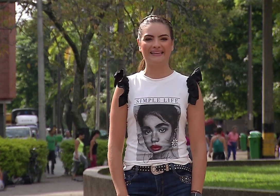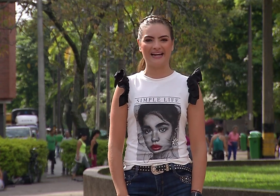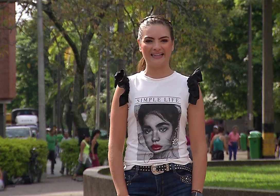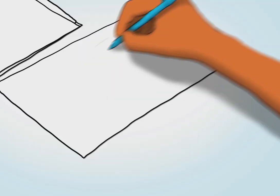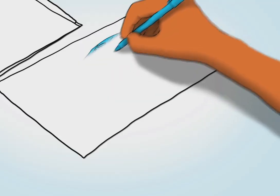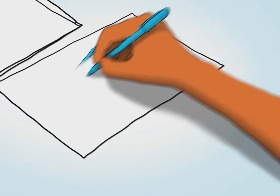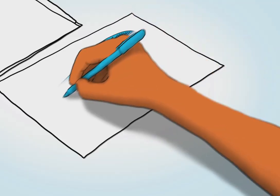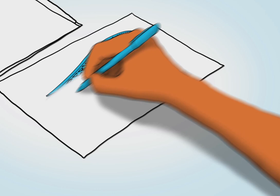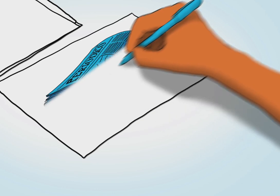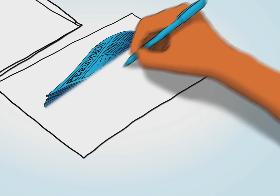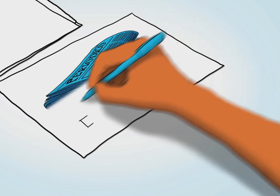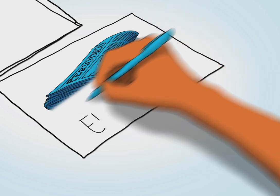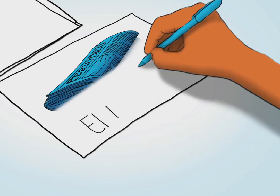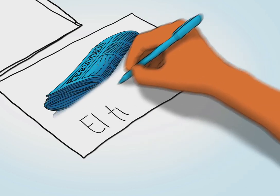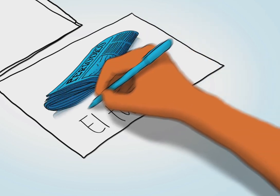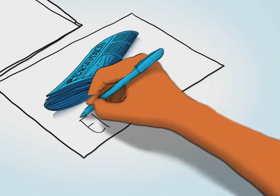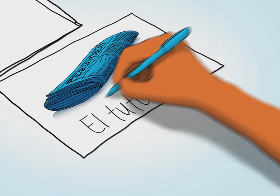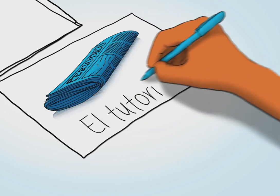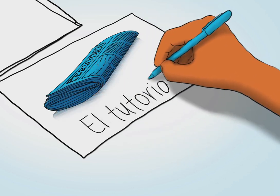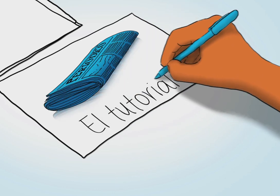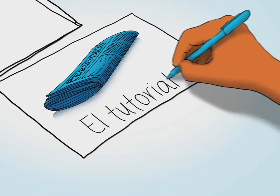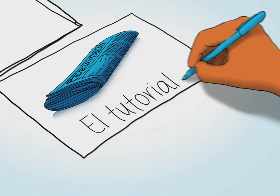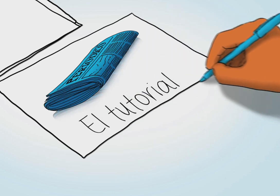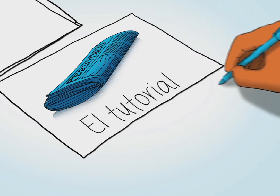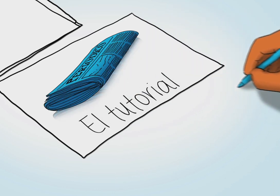estrategia digital.